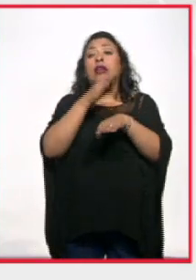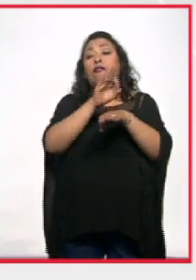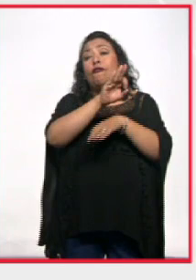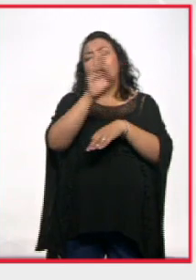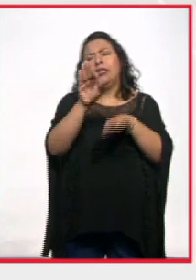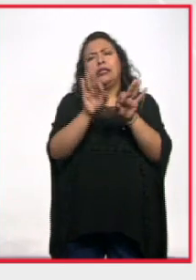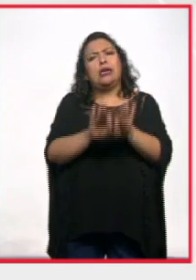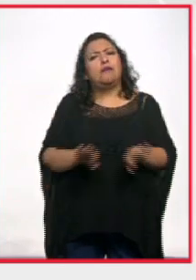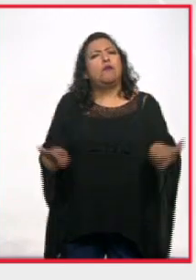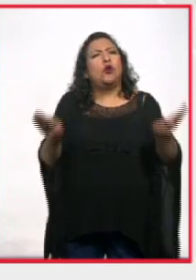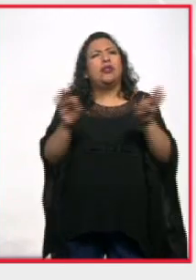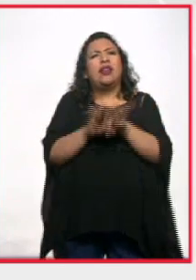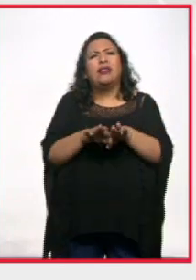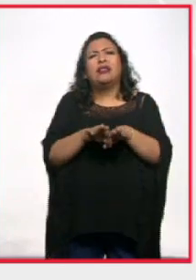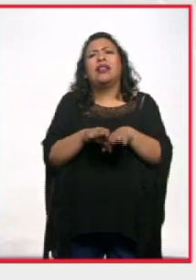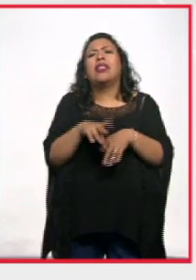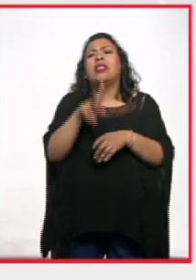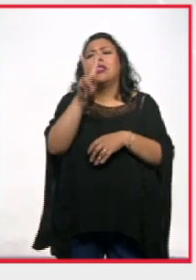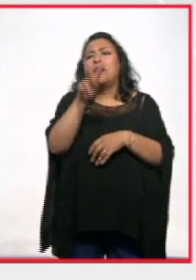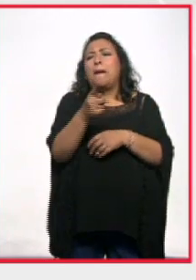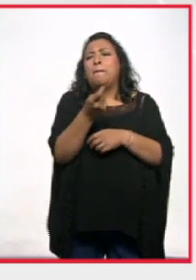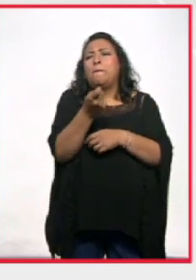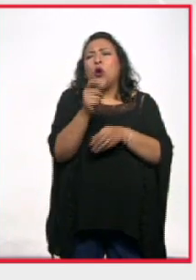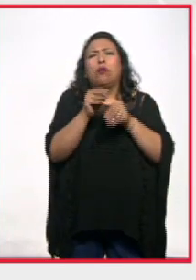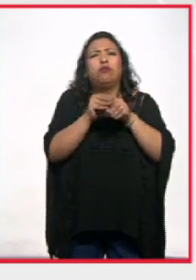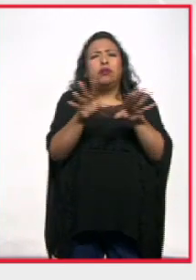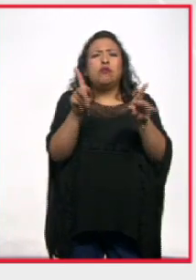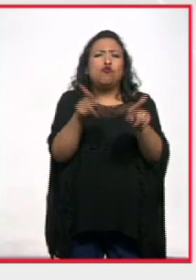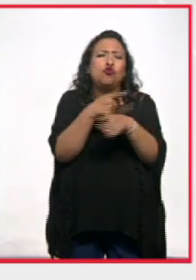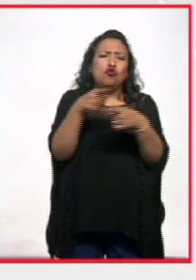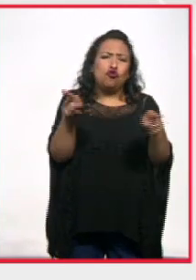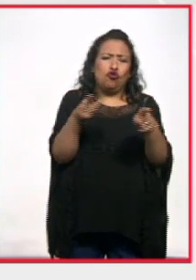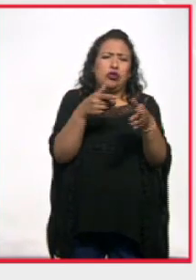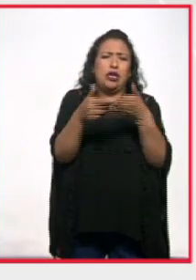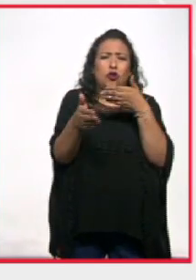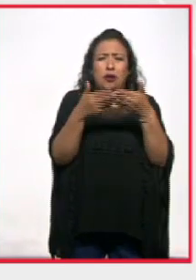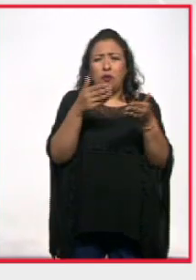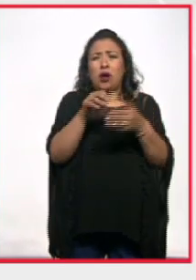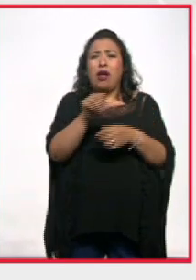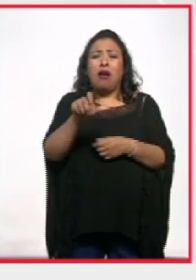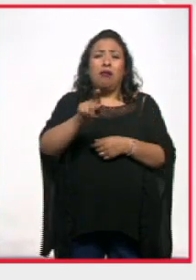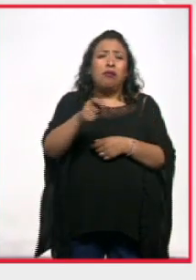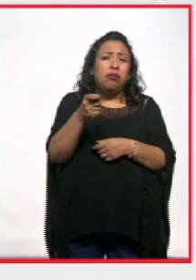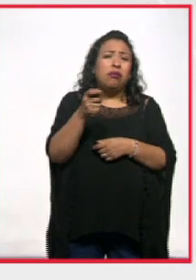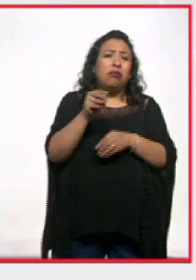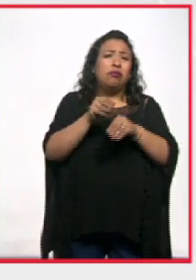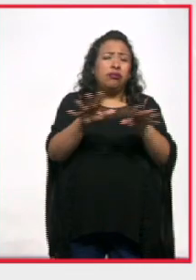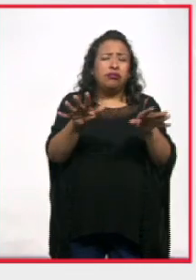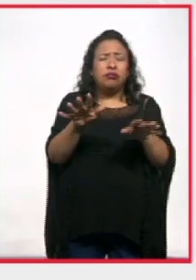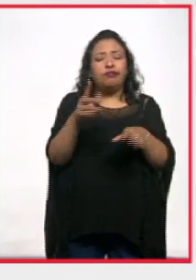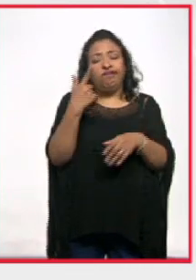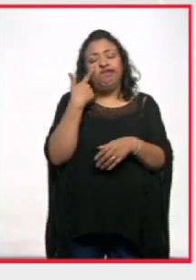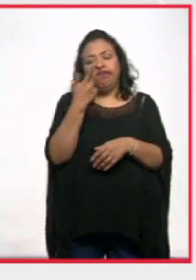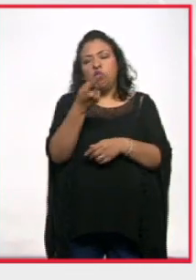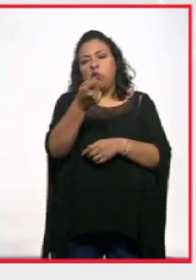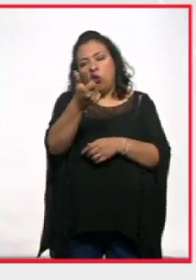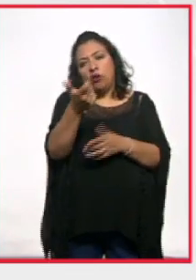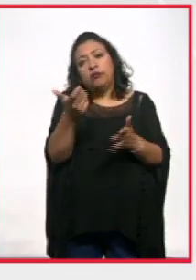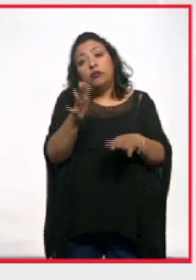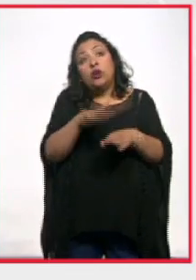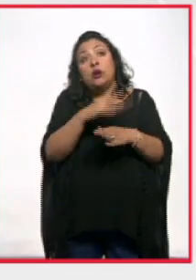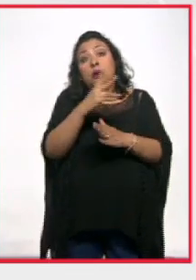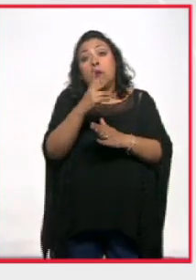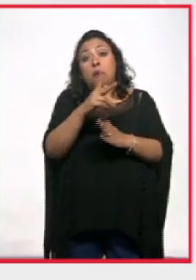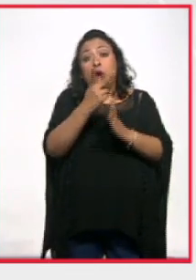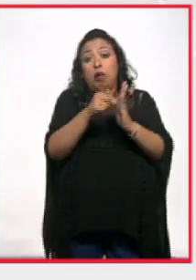importantísima. La escasez absoluta que hay de la divulgación de música contemporánea en los medios en este país es notable, por lo cual el